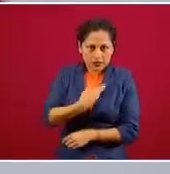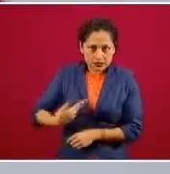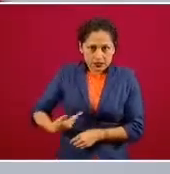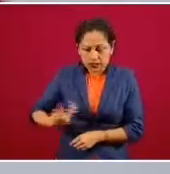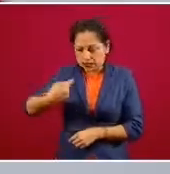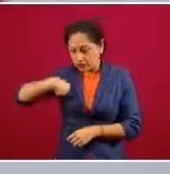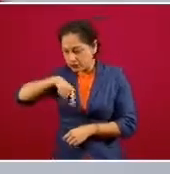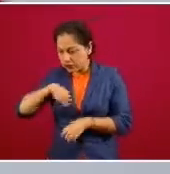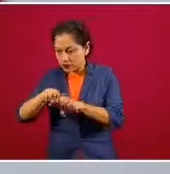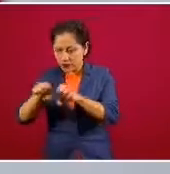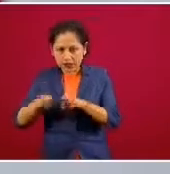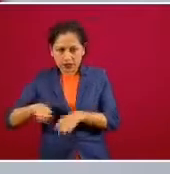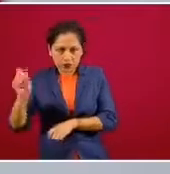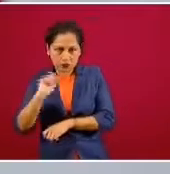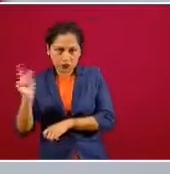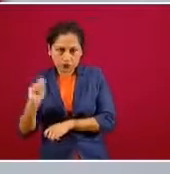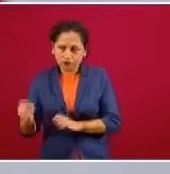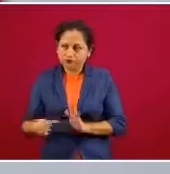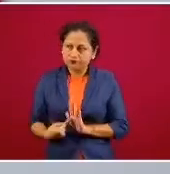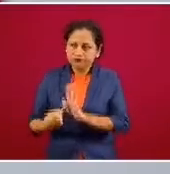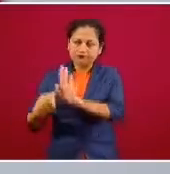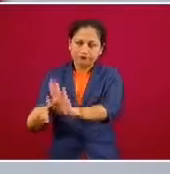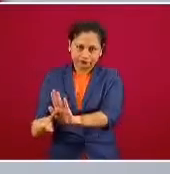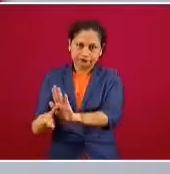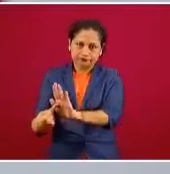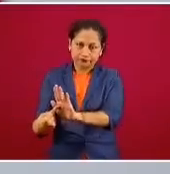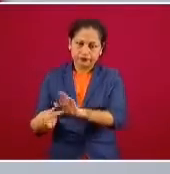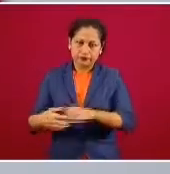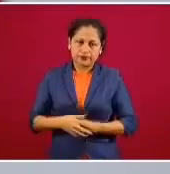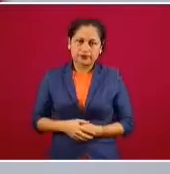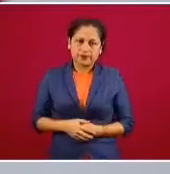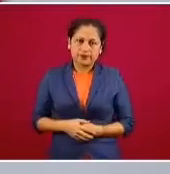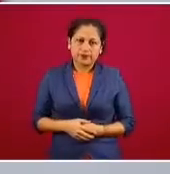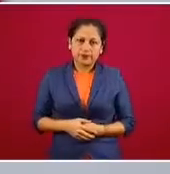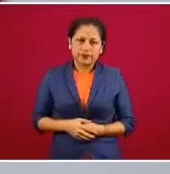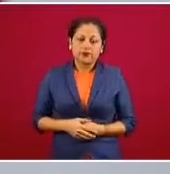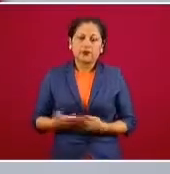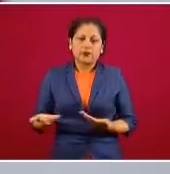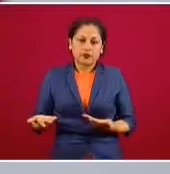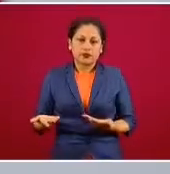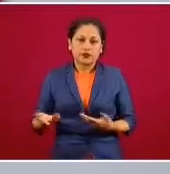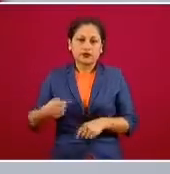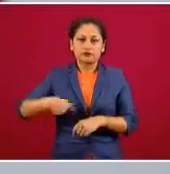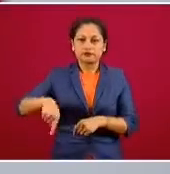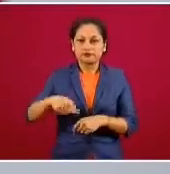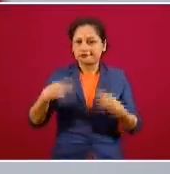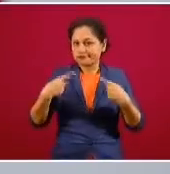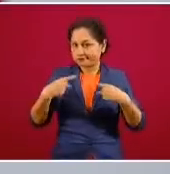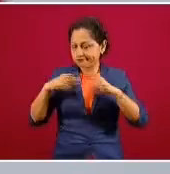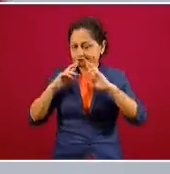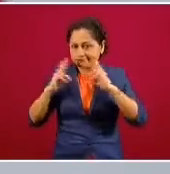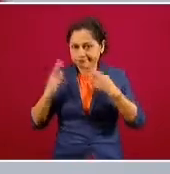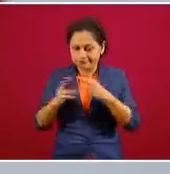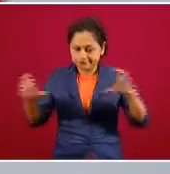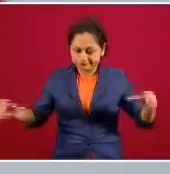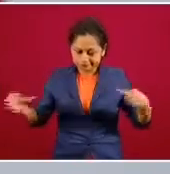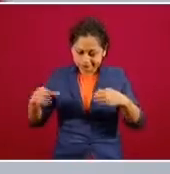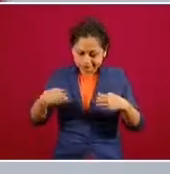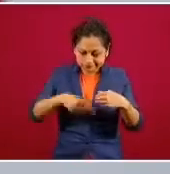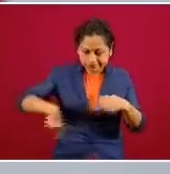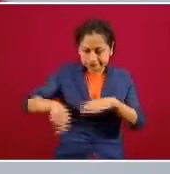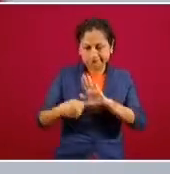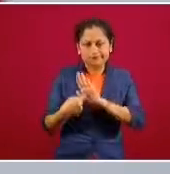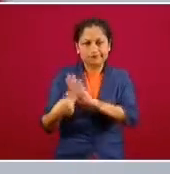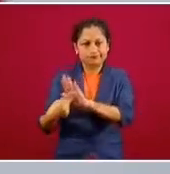con el respaldo del grupo de especialistas en las áreas de salud relevantes, particularmente de epidemiología,